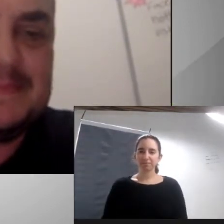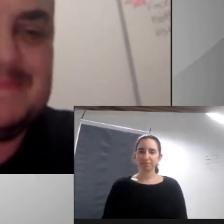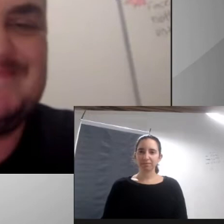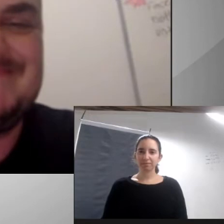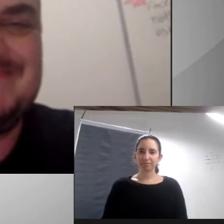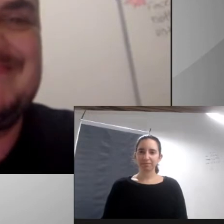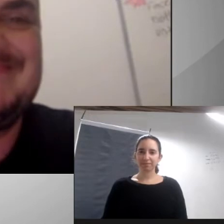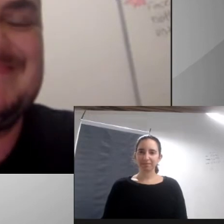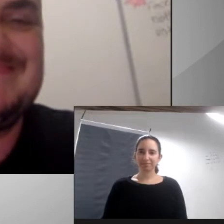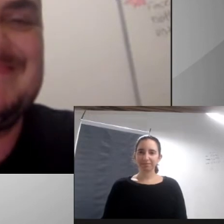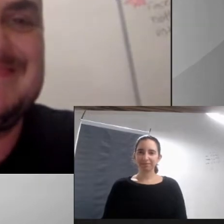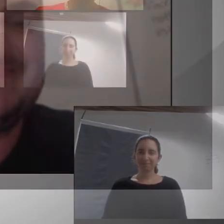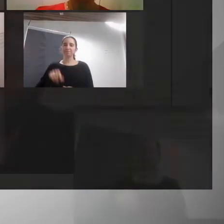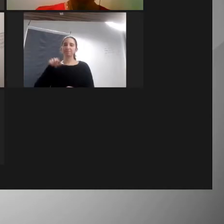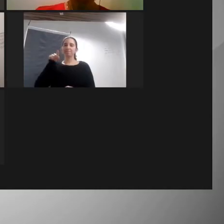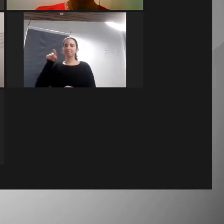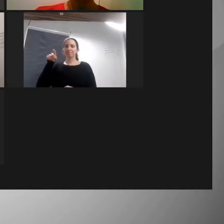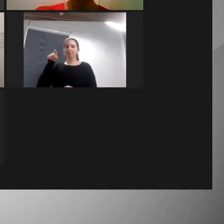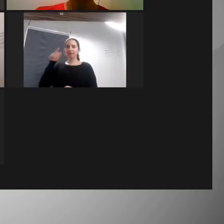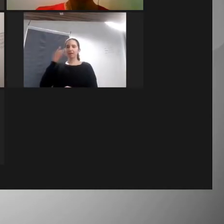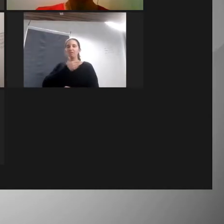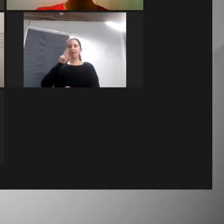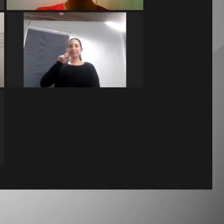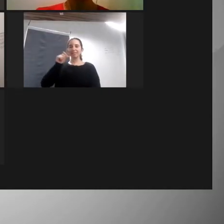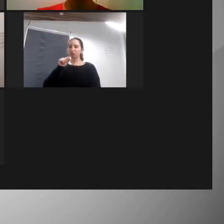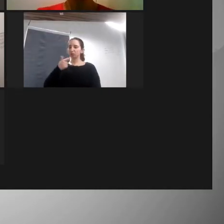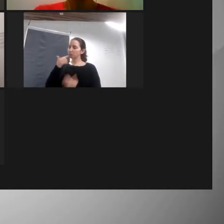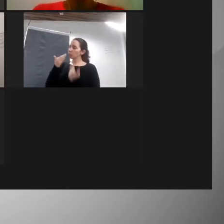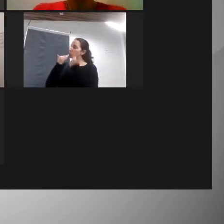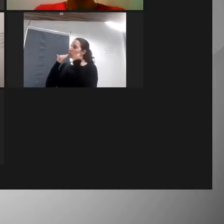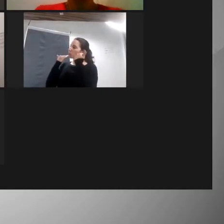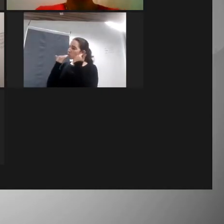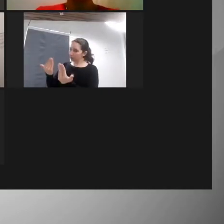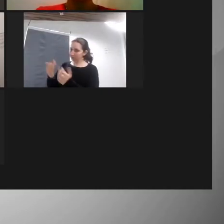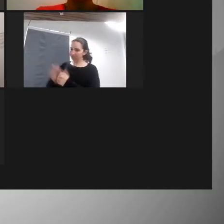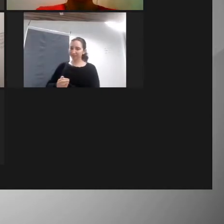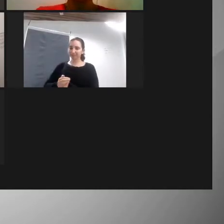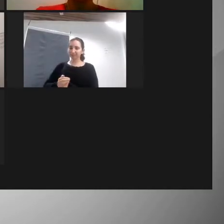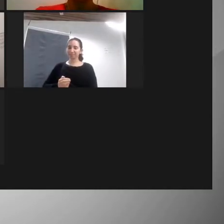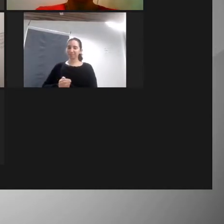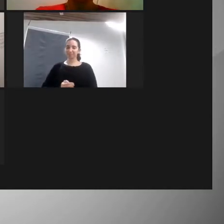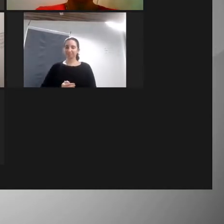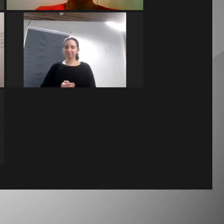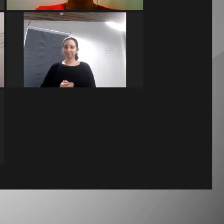Bueno, muchísimas gracias, Mauro. Pasamos la palabra a Carlos Prada.